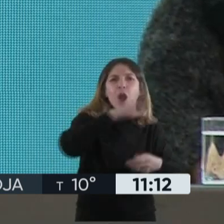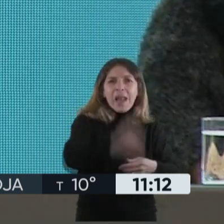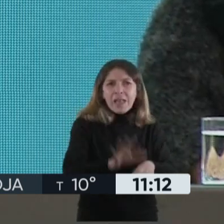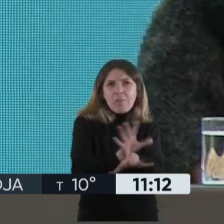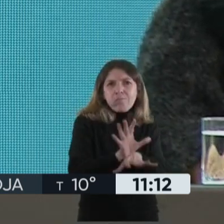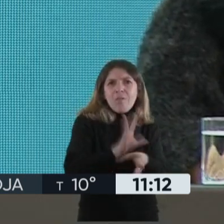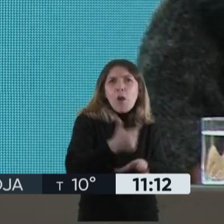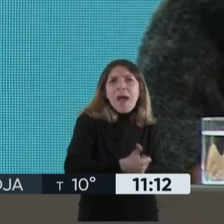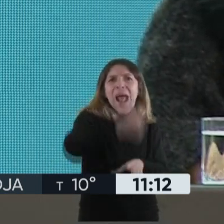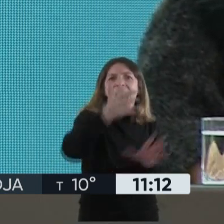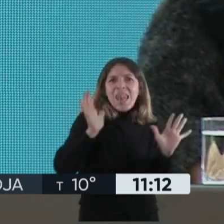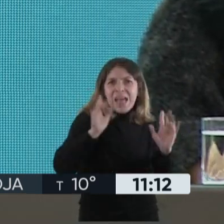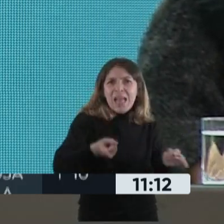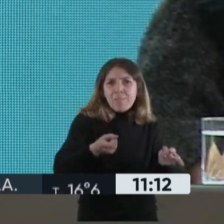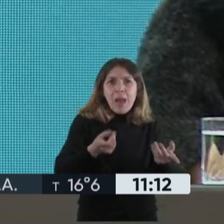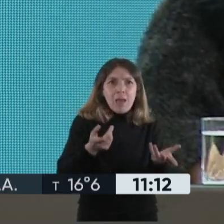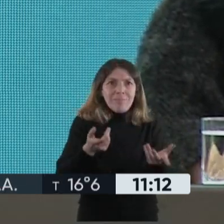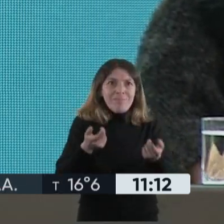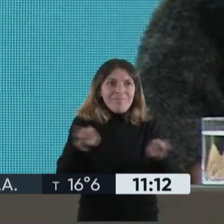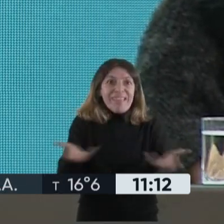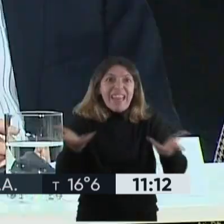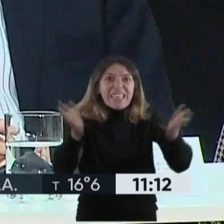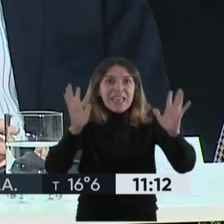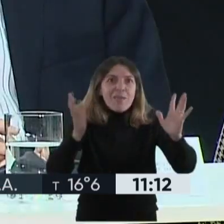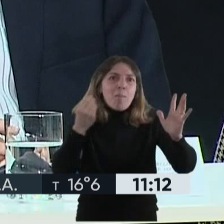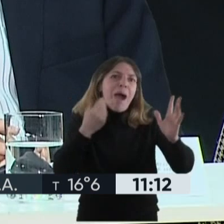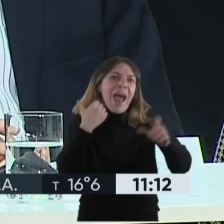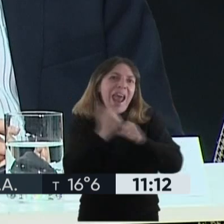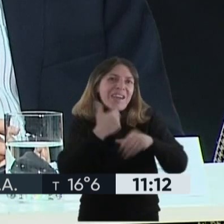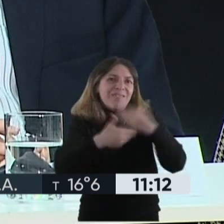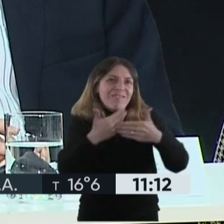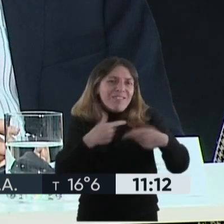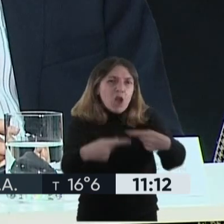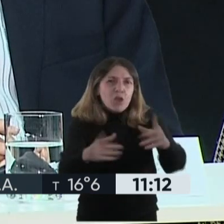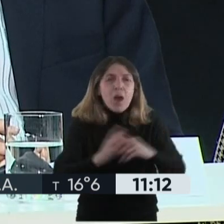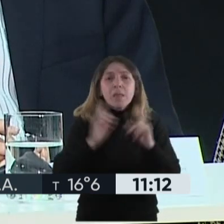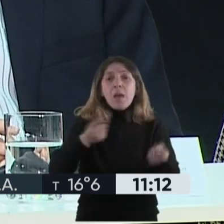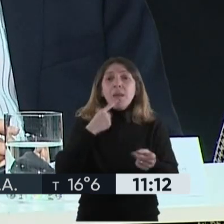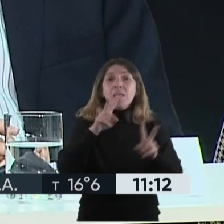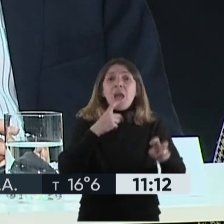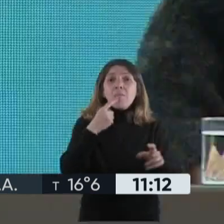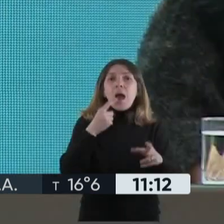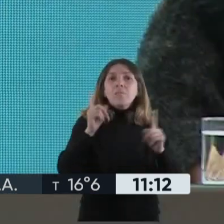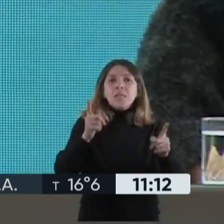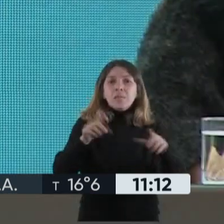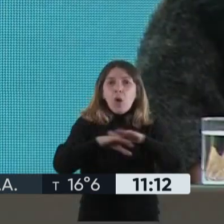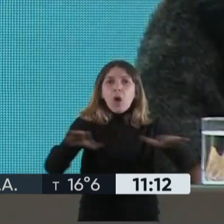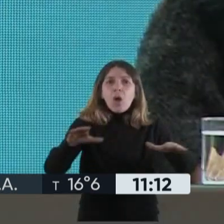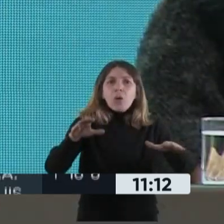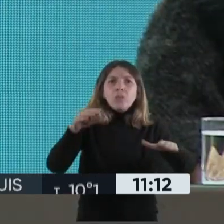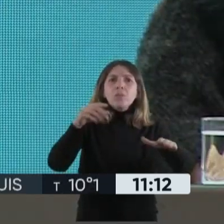gobierno y entendemos que es un buen incentivo para la actividad. La puesta en producción de pozos cerrados